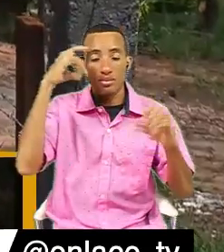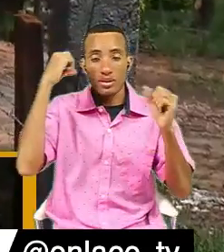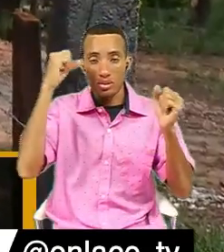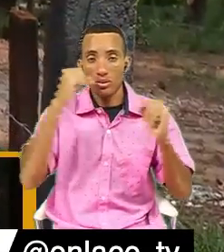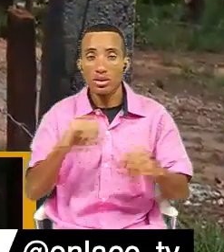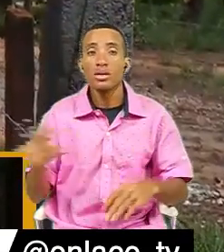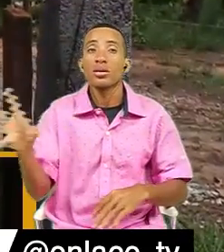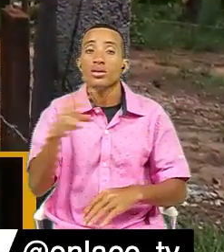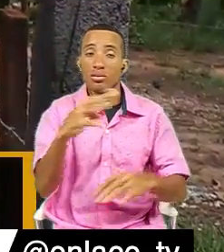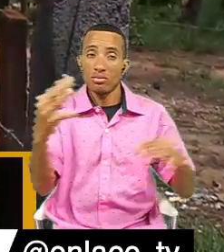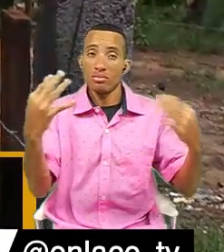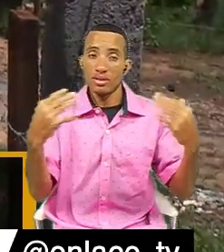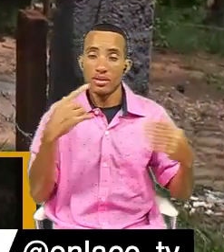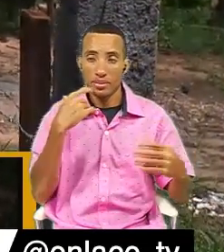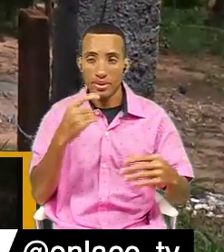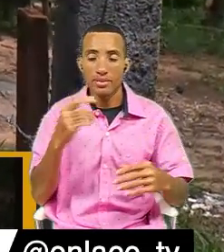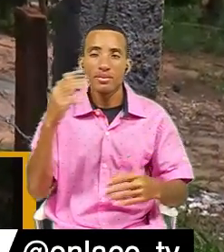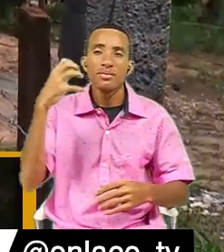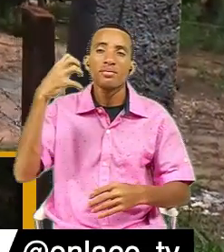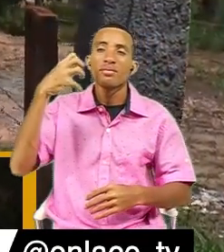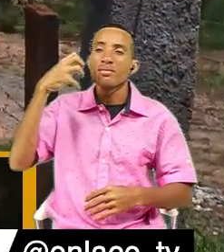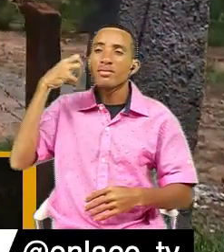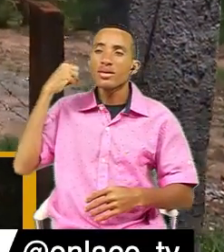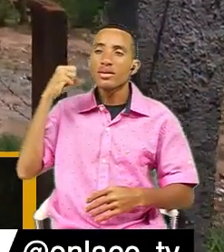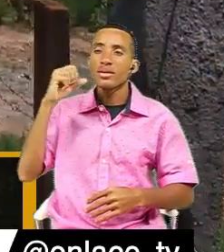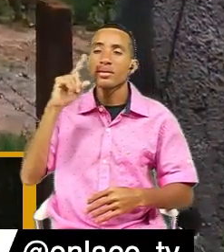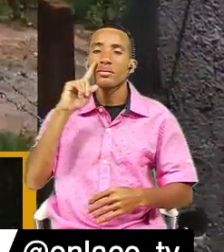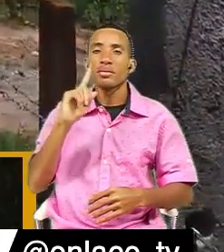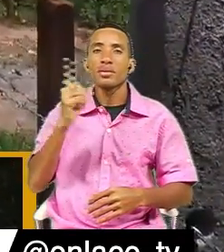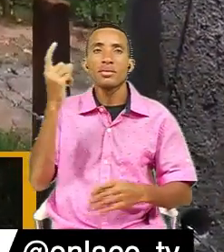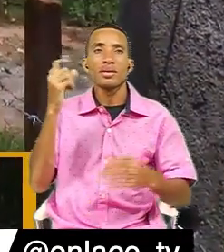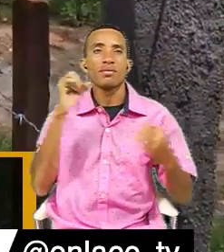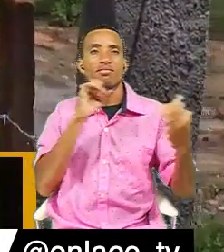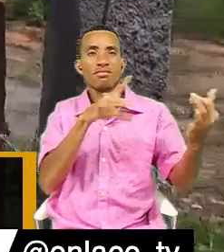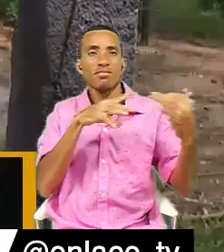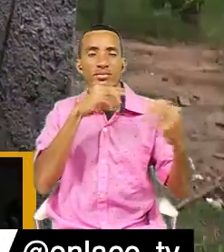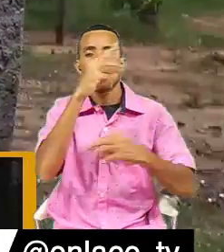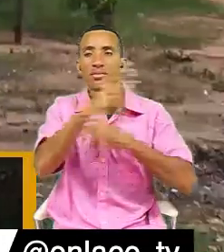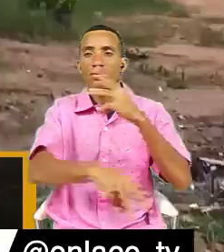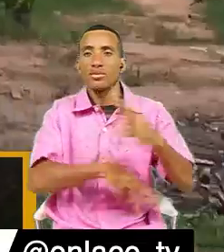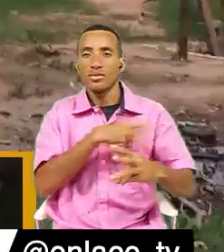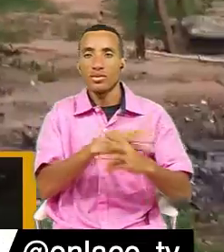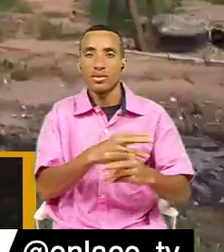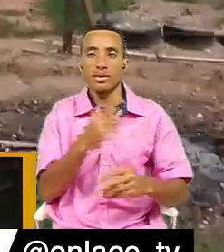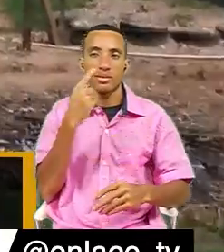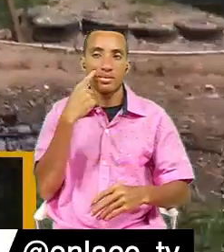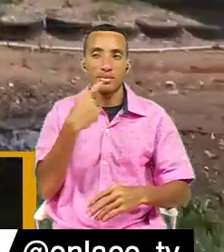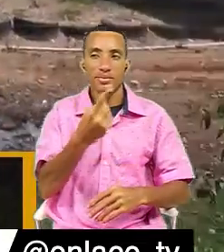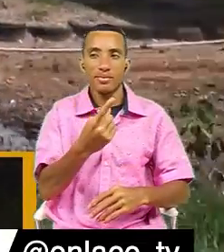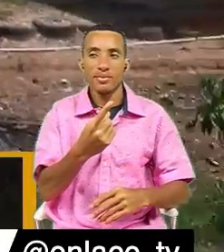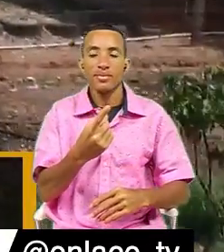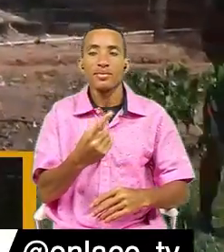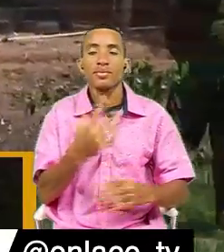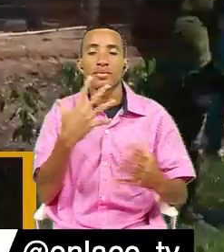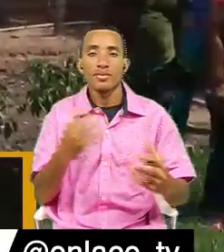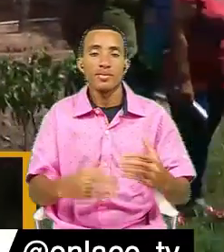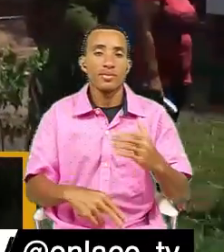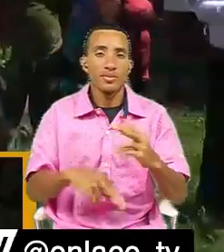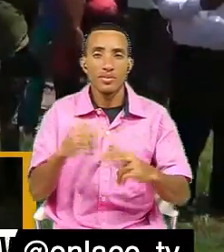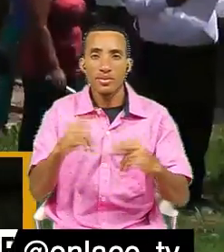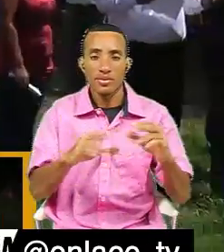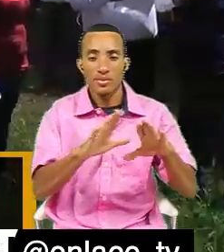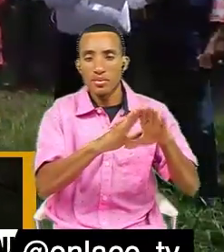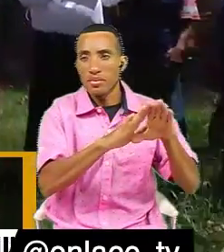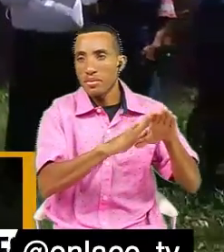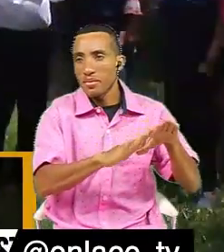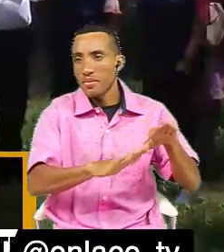teleaudiencia, ver cómo nos remontamos a la época de la Primera Guerra Mundial, cuando estos señores que están al frente de esta obra pretenden construir una zanja